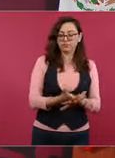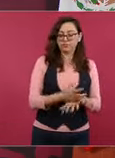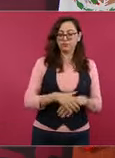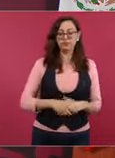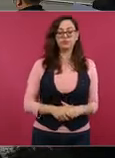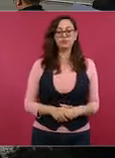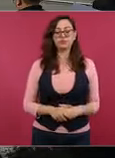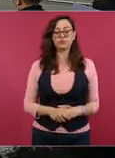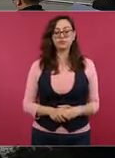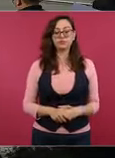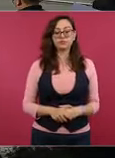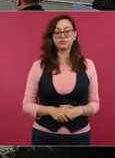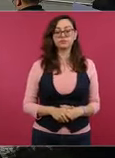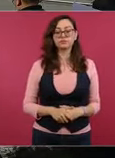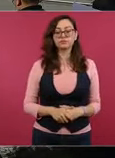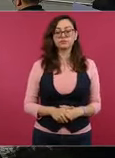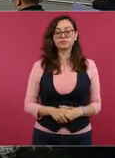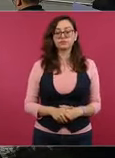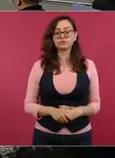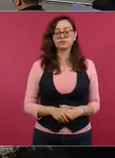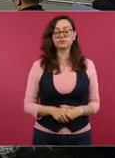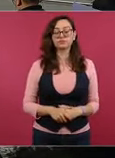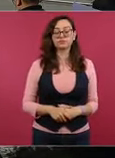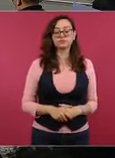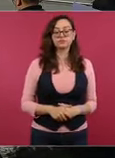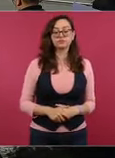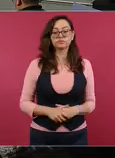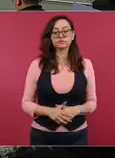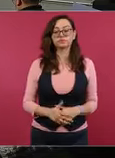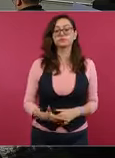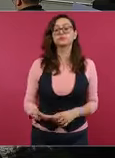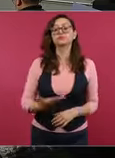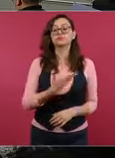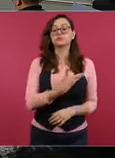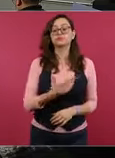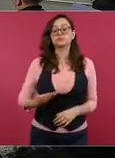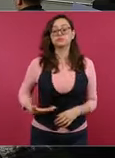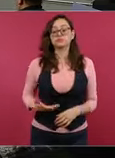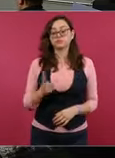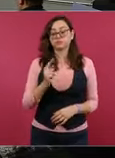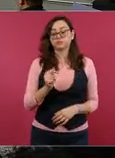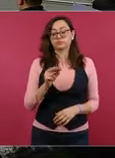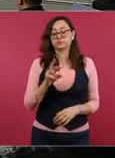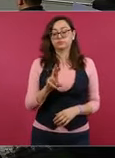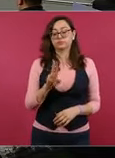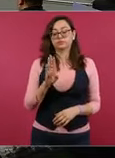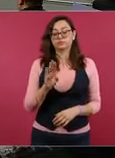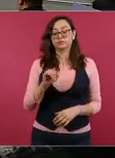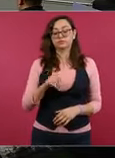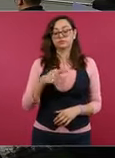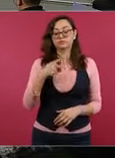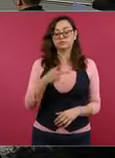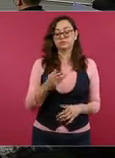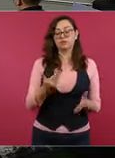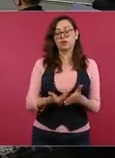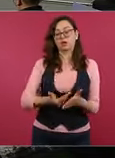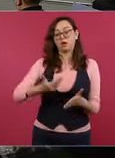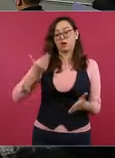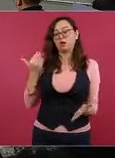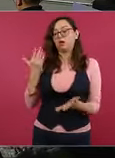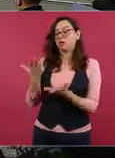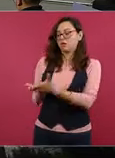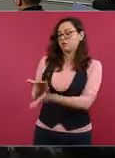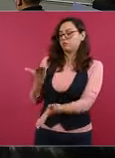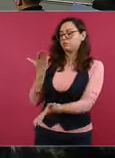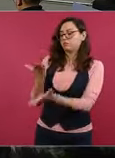Incluso el presidente Trump lo que nos proponía, en vez del